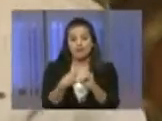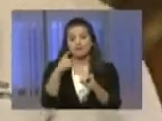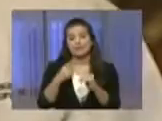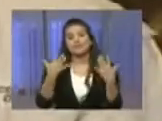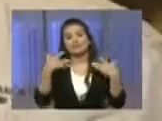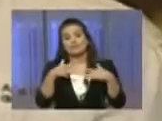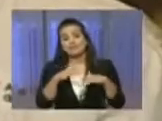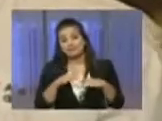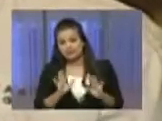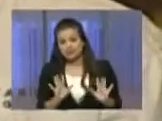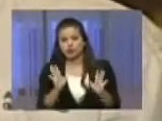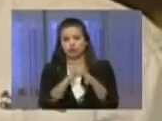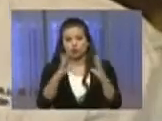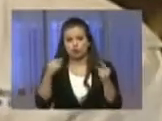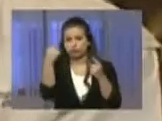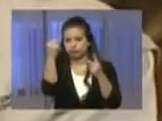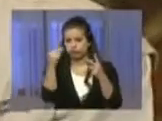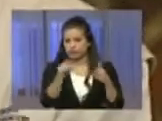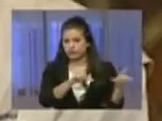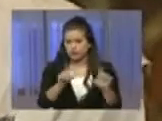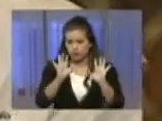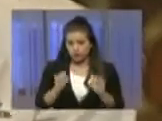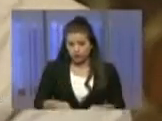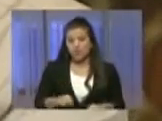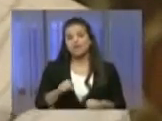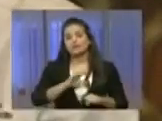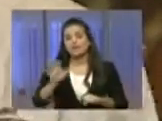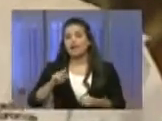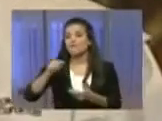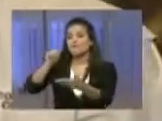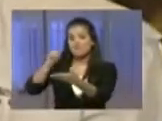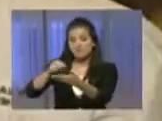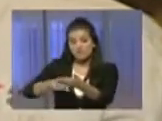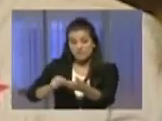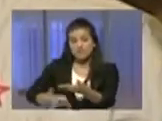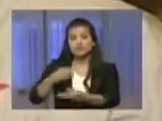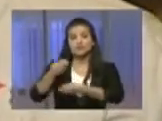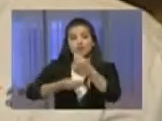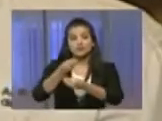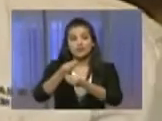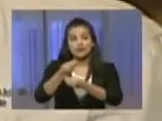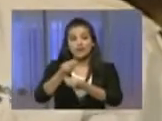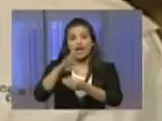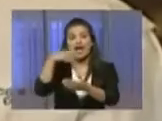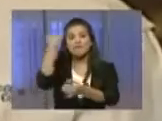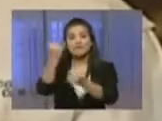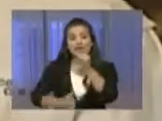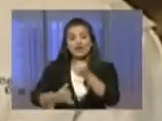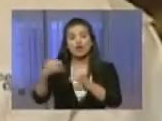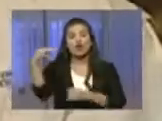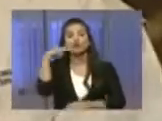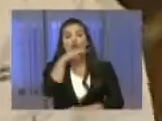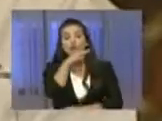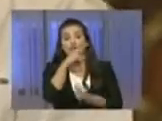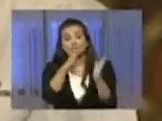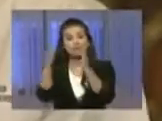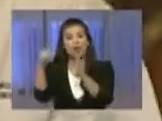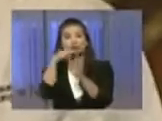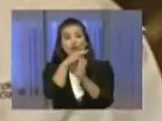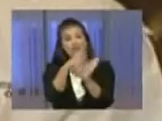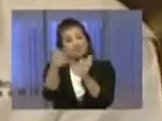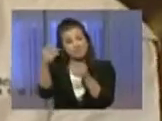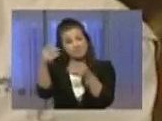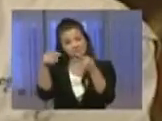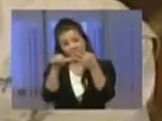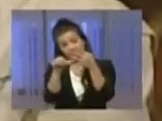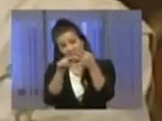negado de que se cumplan con los requisito la recolección de firma se realizaría a finales del mes de octubre la norma dice